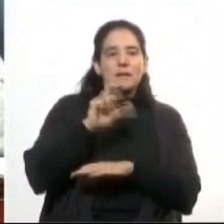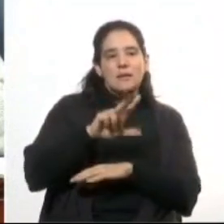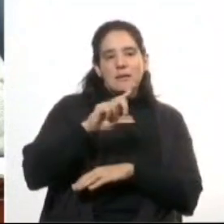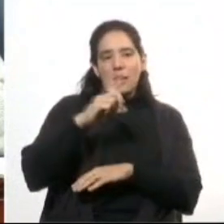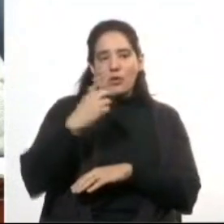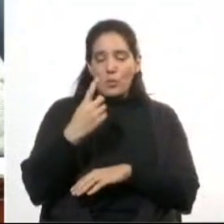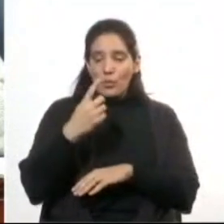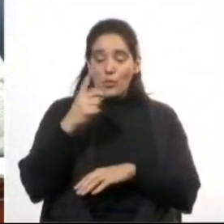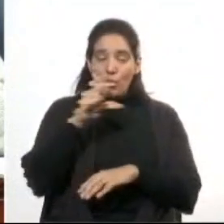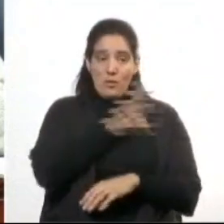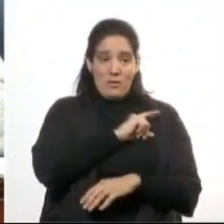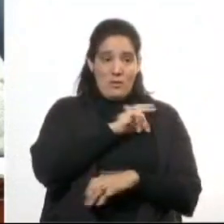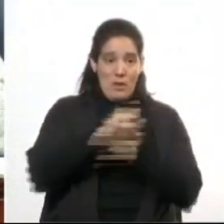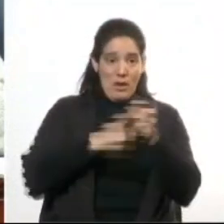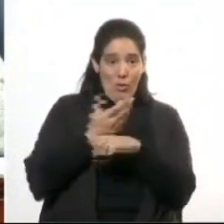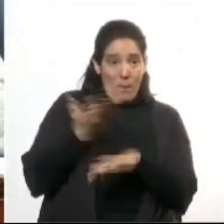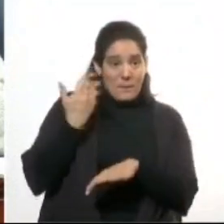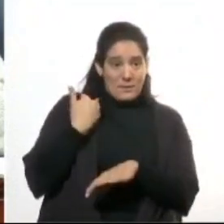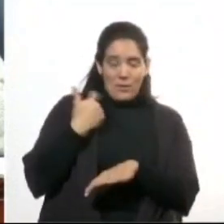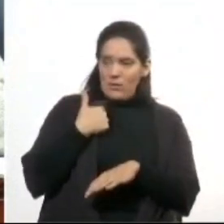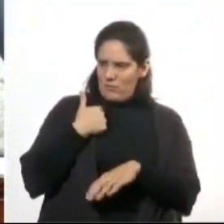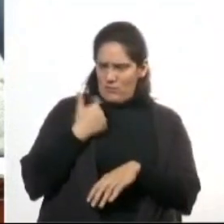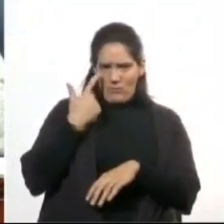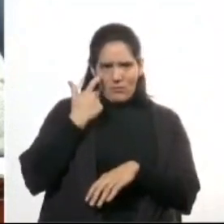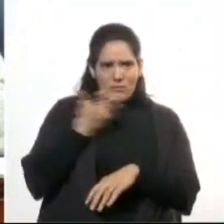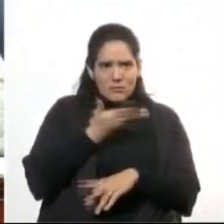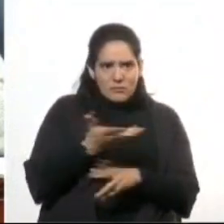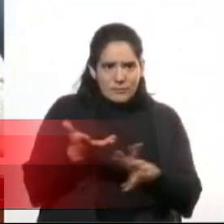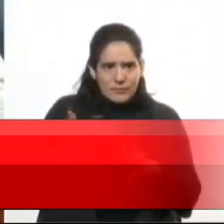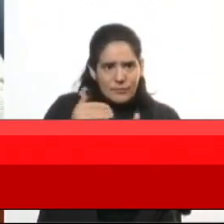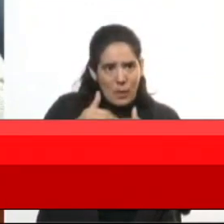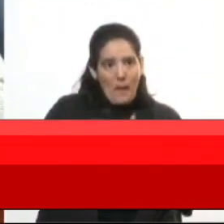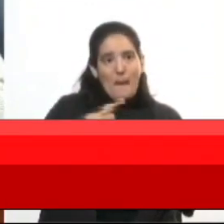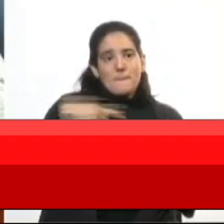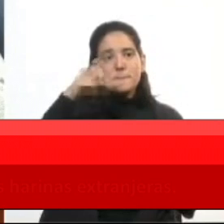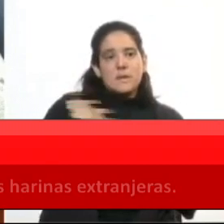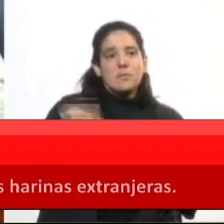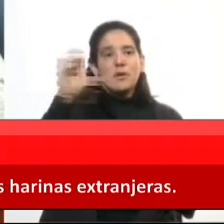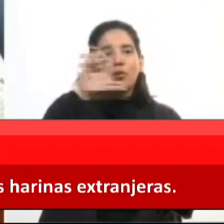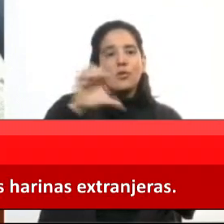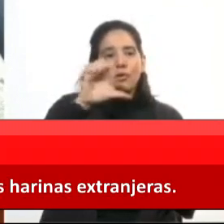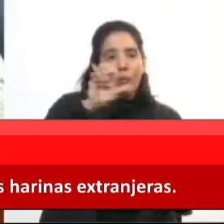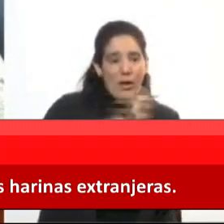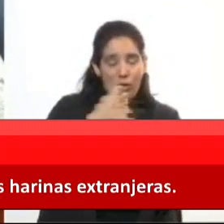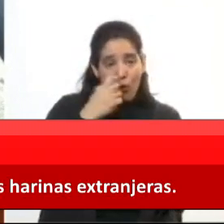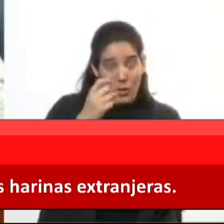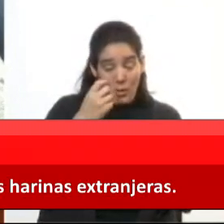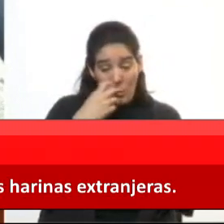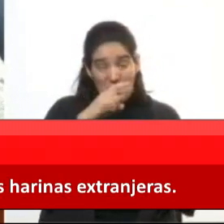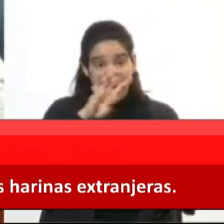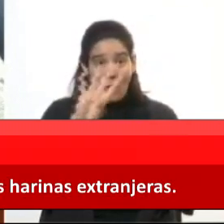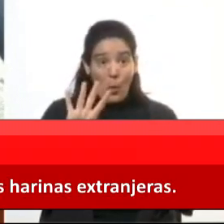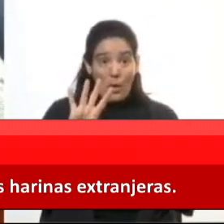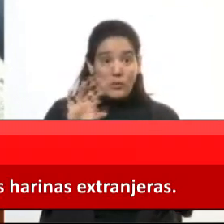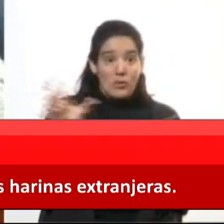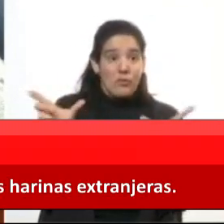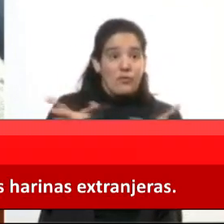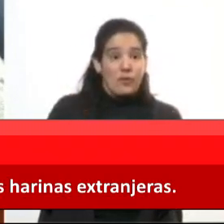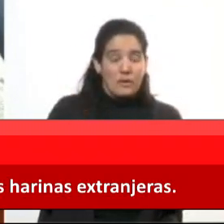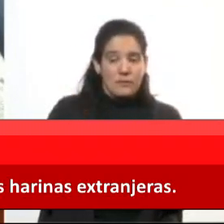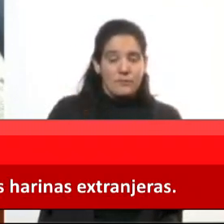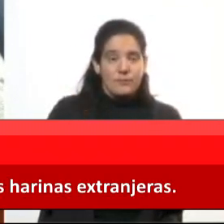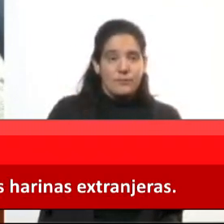Allí informan, para sorpresa de los trabajadores, que a partir del 1 de enero del 2024, la medida